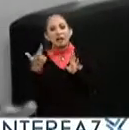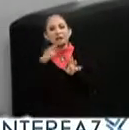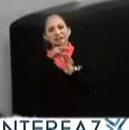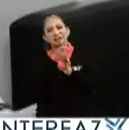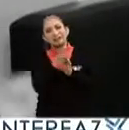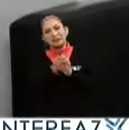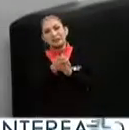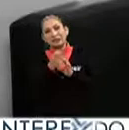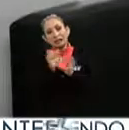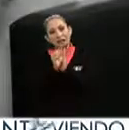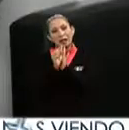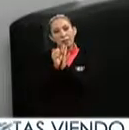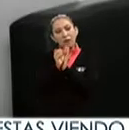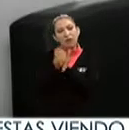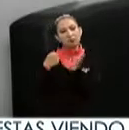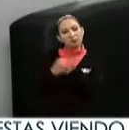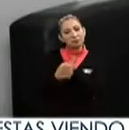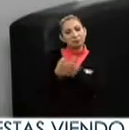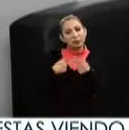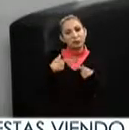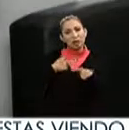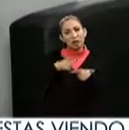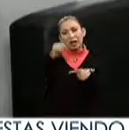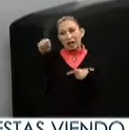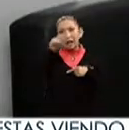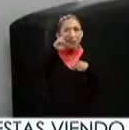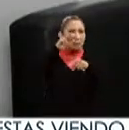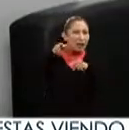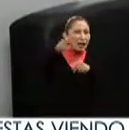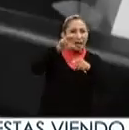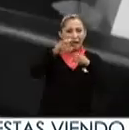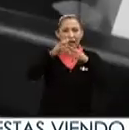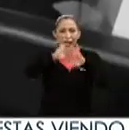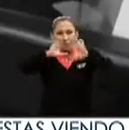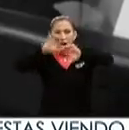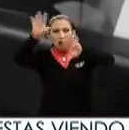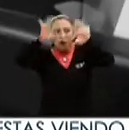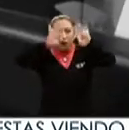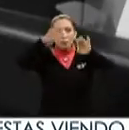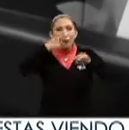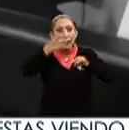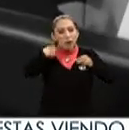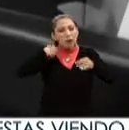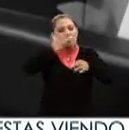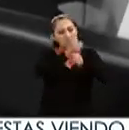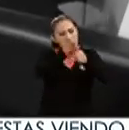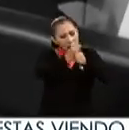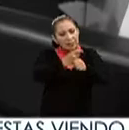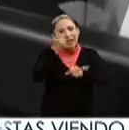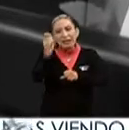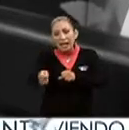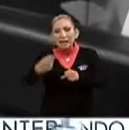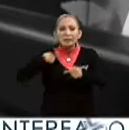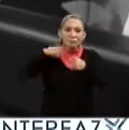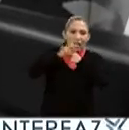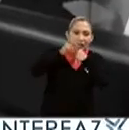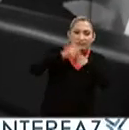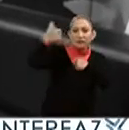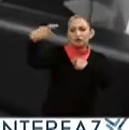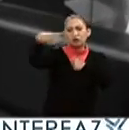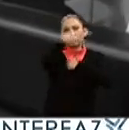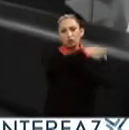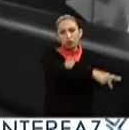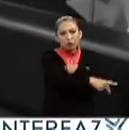de la satisfacción personal y tal. Entonces, partiendo de casos así, hablar un poquito de adaptación, de identidad nacional,